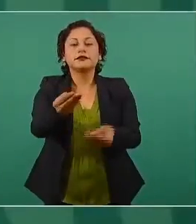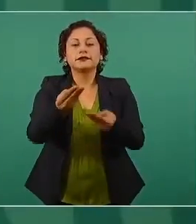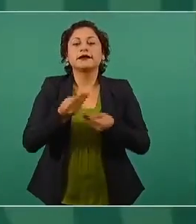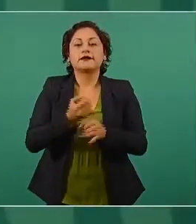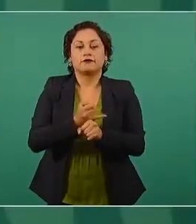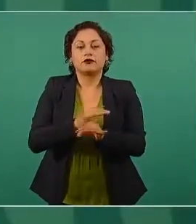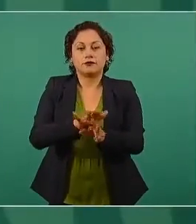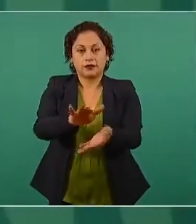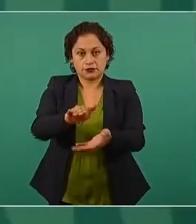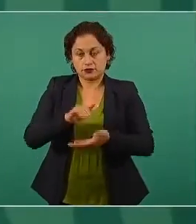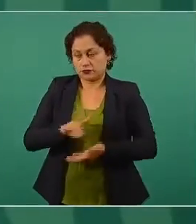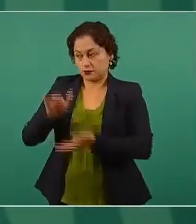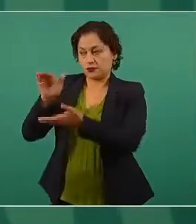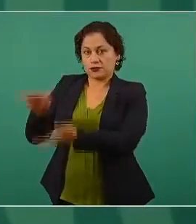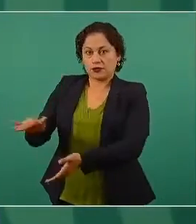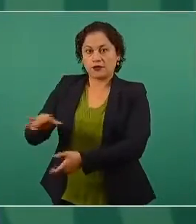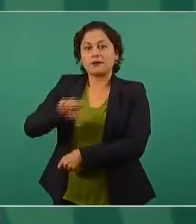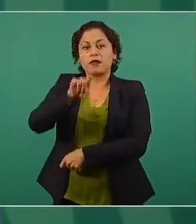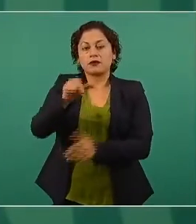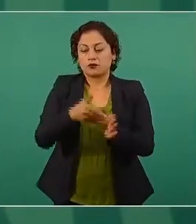pasando las elecciones,